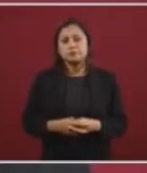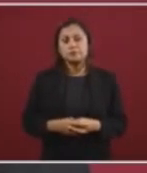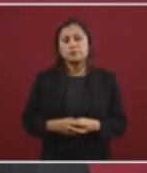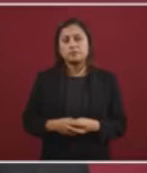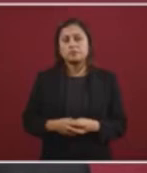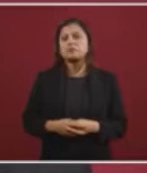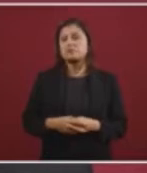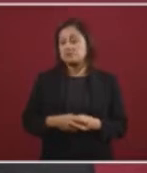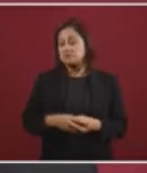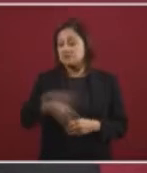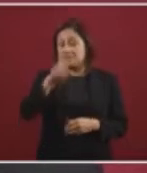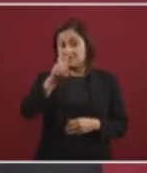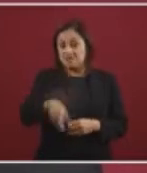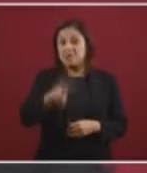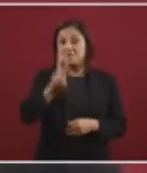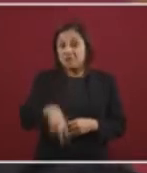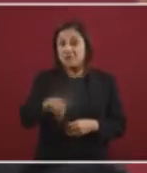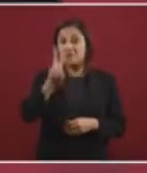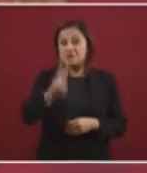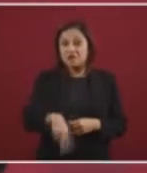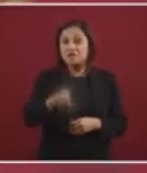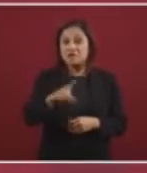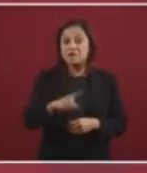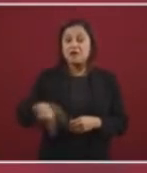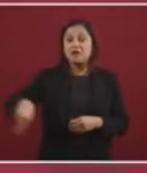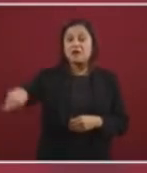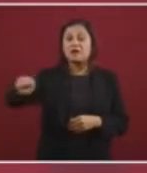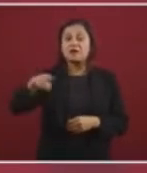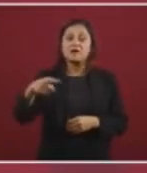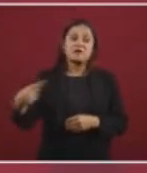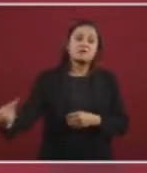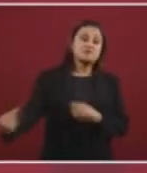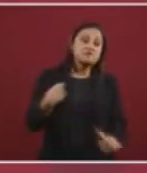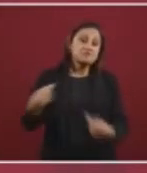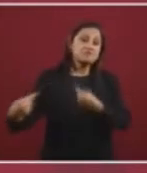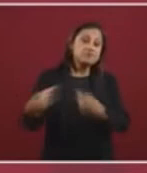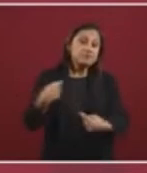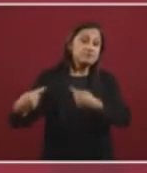de guerra sucia, orquestada por los medios